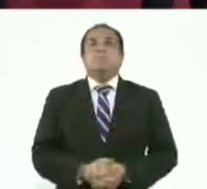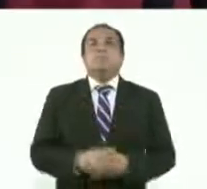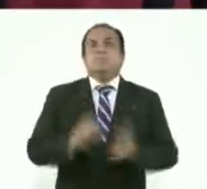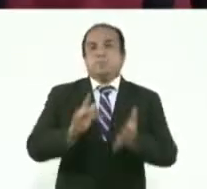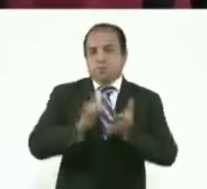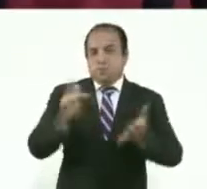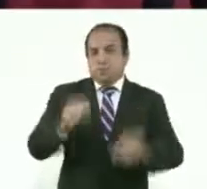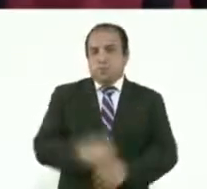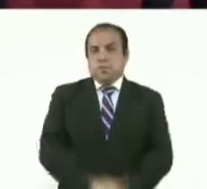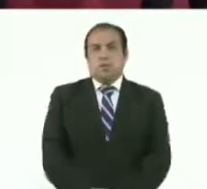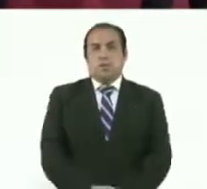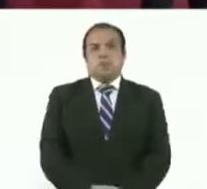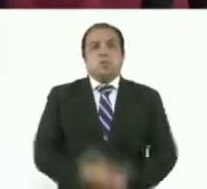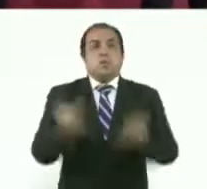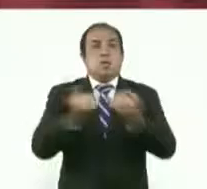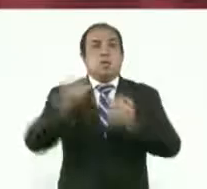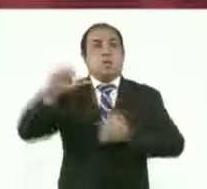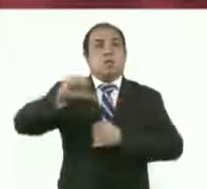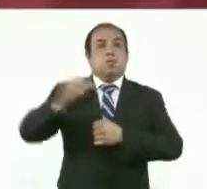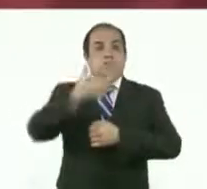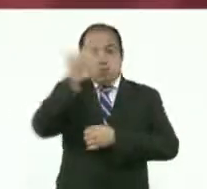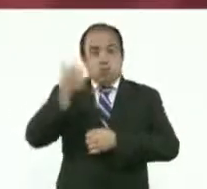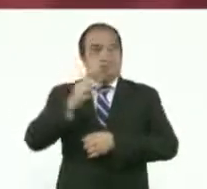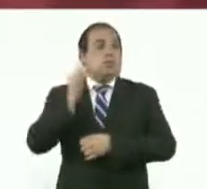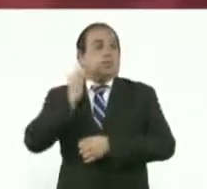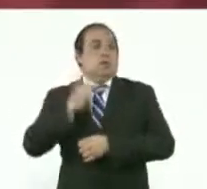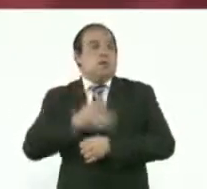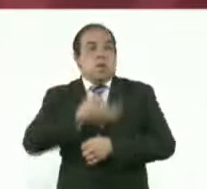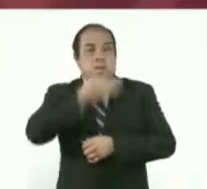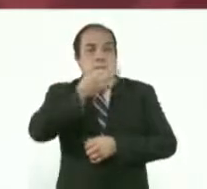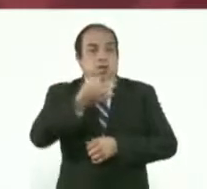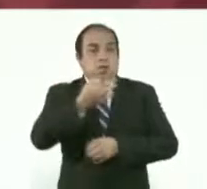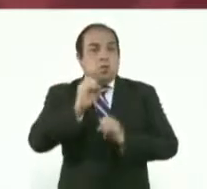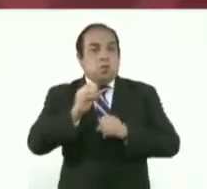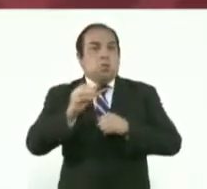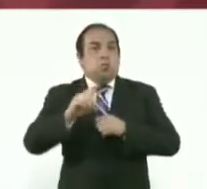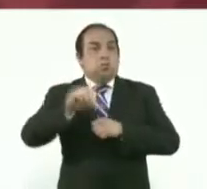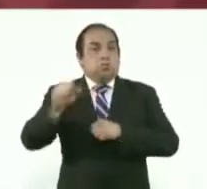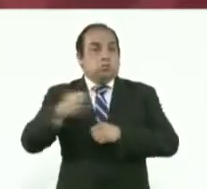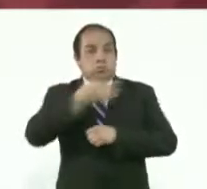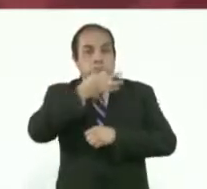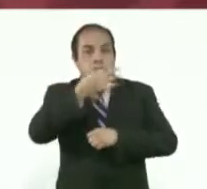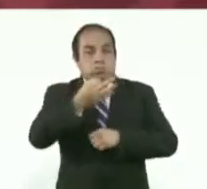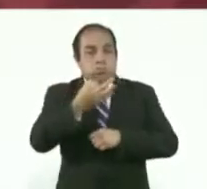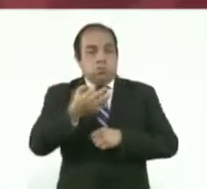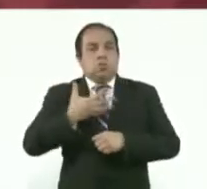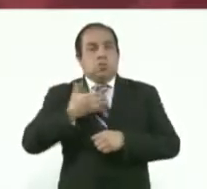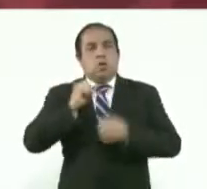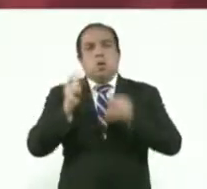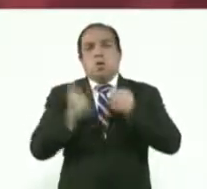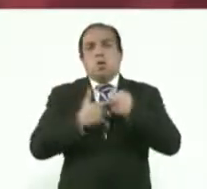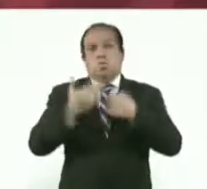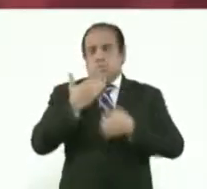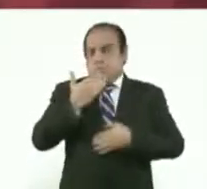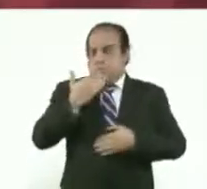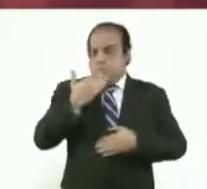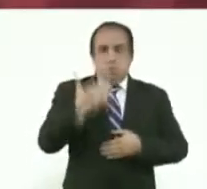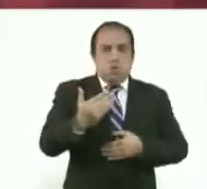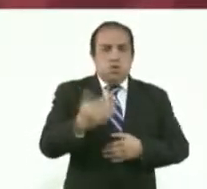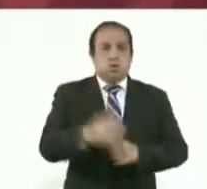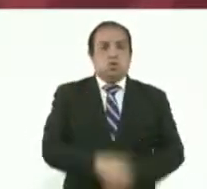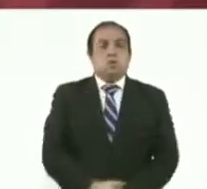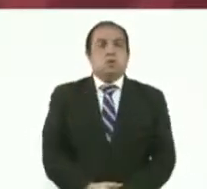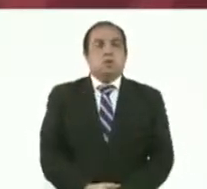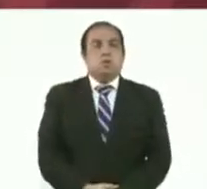gracias. Sí. Igual el día de hoy, no sé si la Fiscalía ya informó o va a informar. Hubo algo muy bueno de una